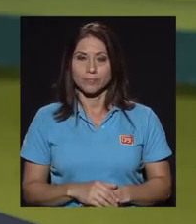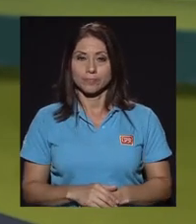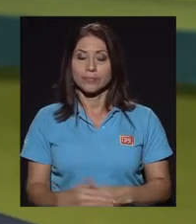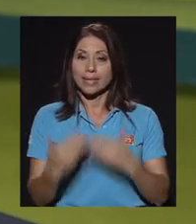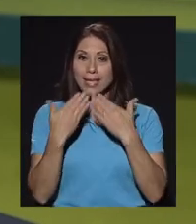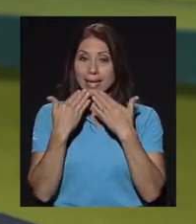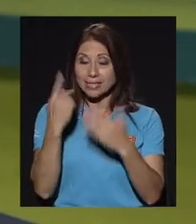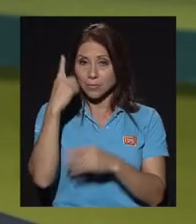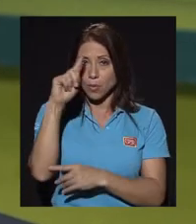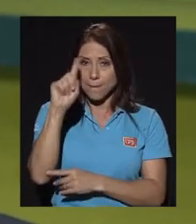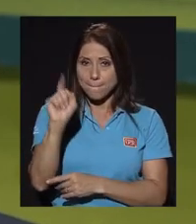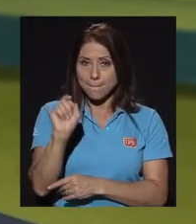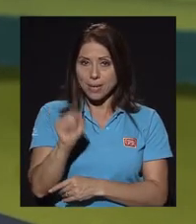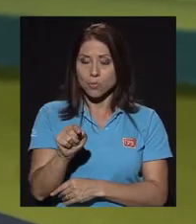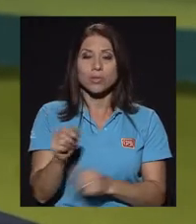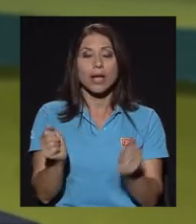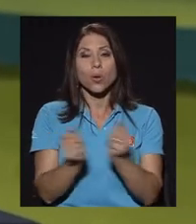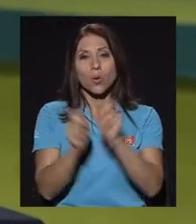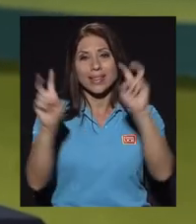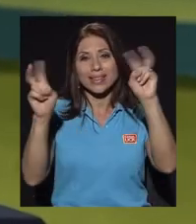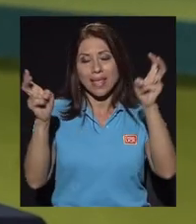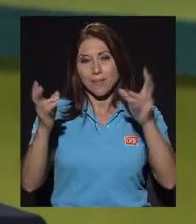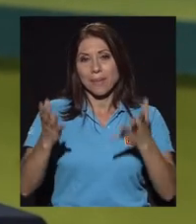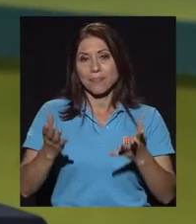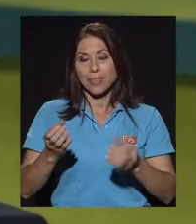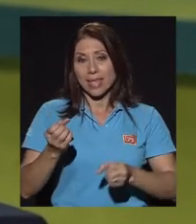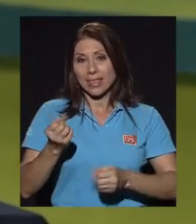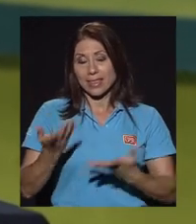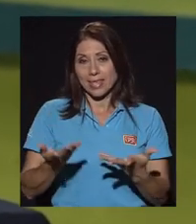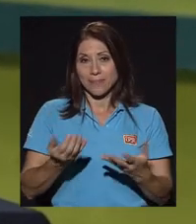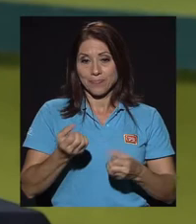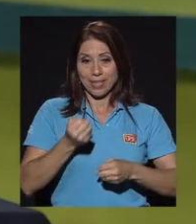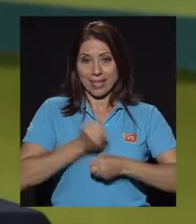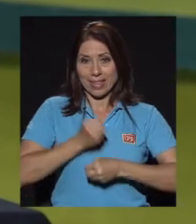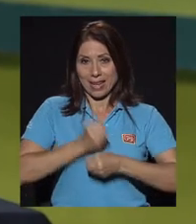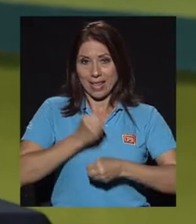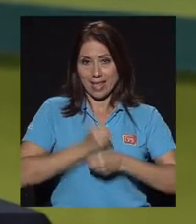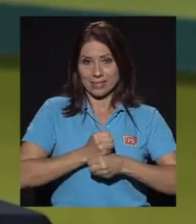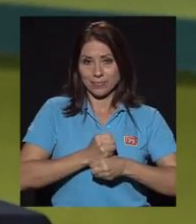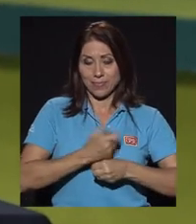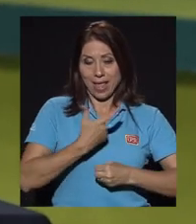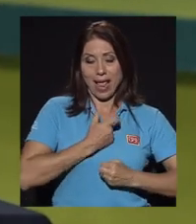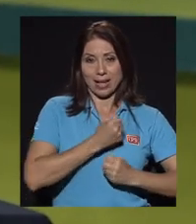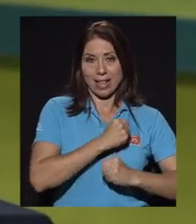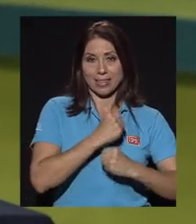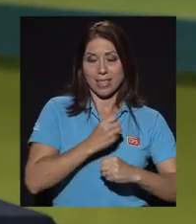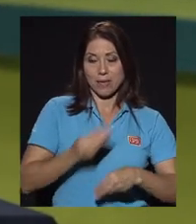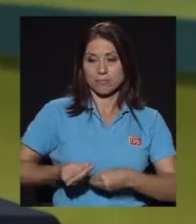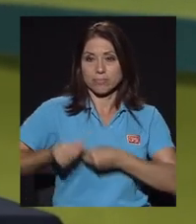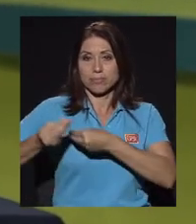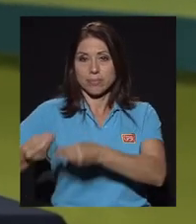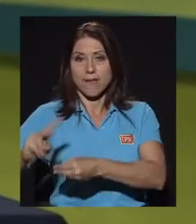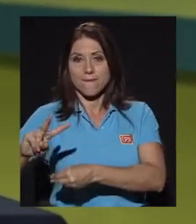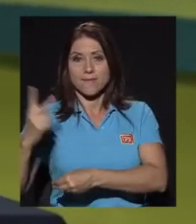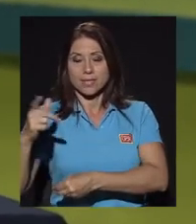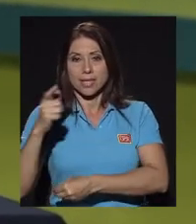respecto al tema de las tareas que tiene que llevar la alcaldía y la vicealcaldía, dentro del grupo hemos sido claros de